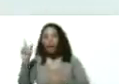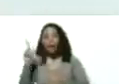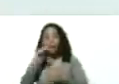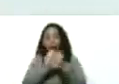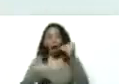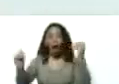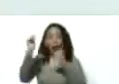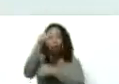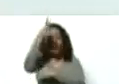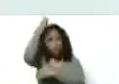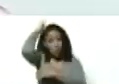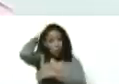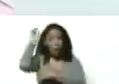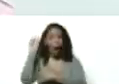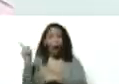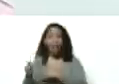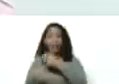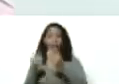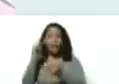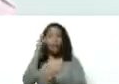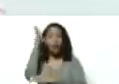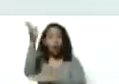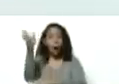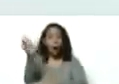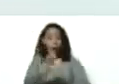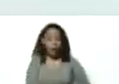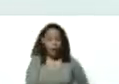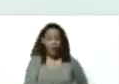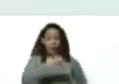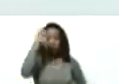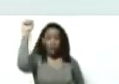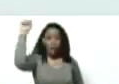Allá estuvo nuestro libertador.